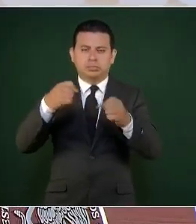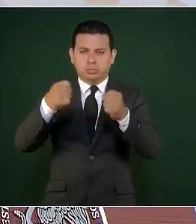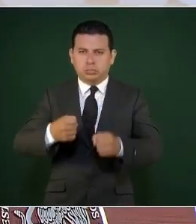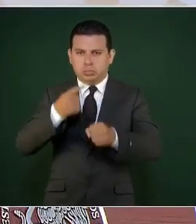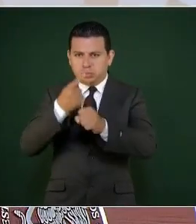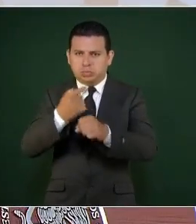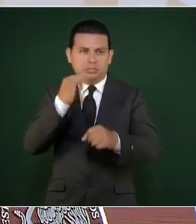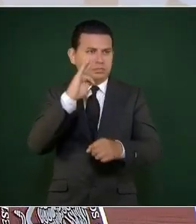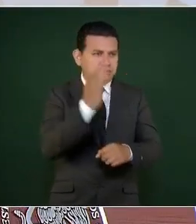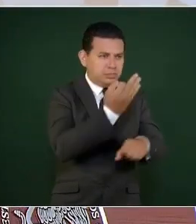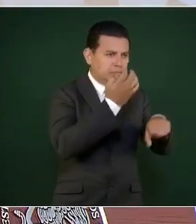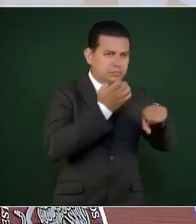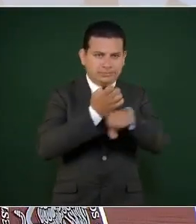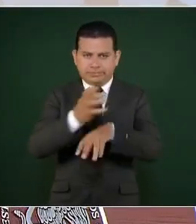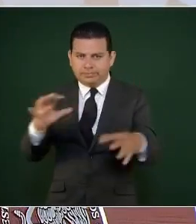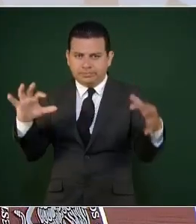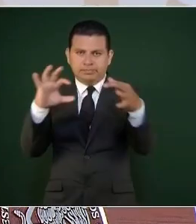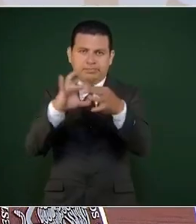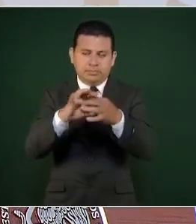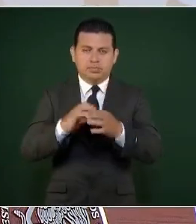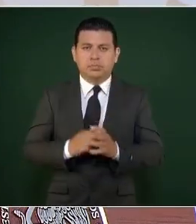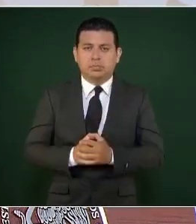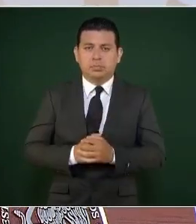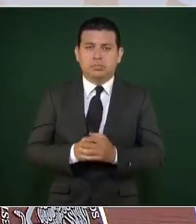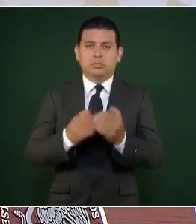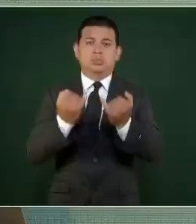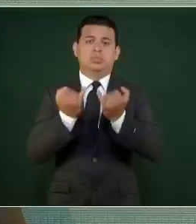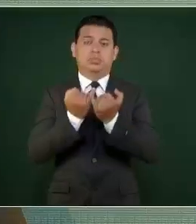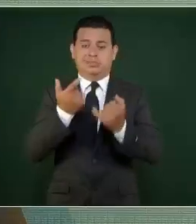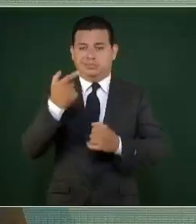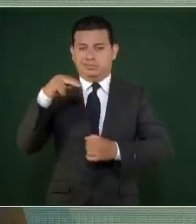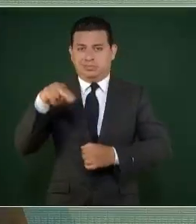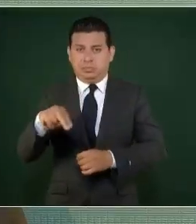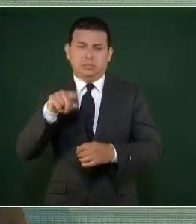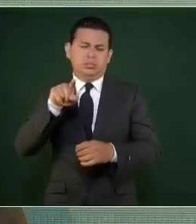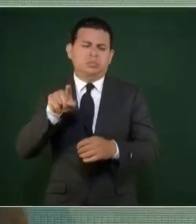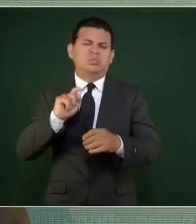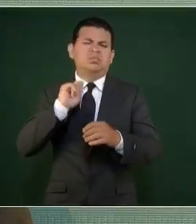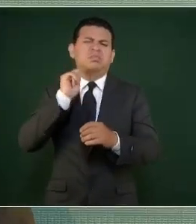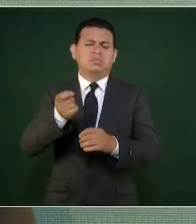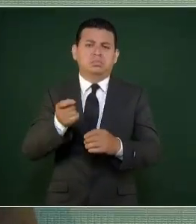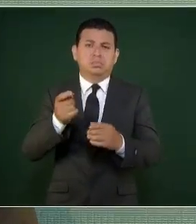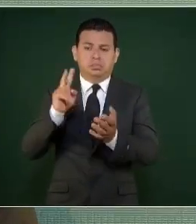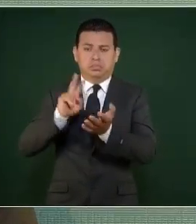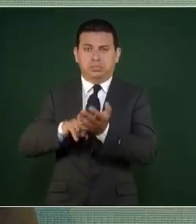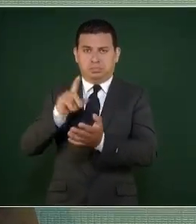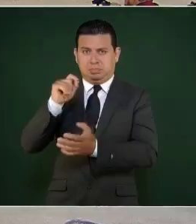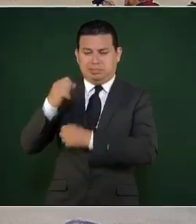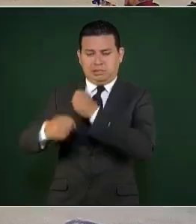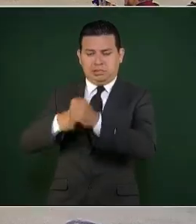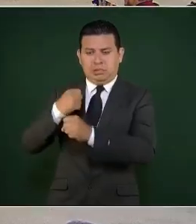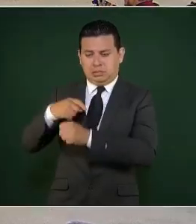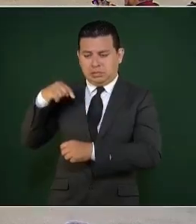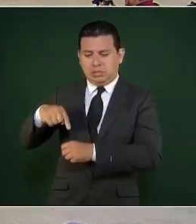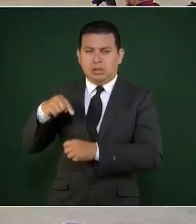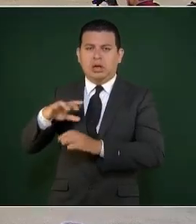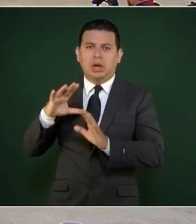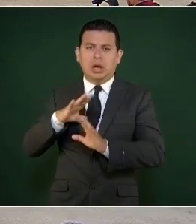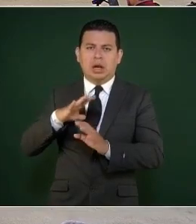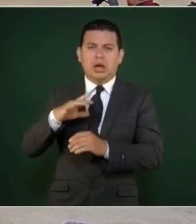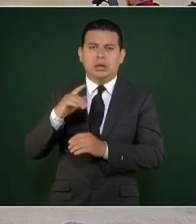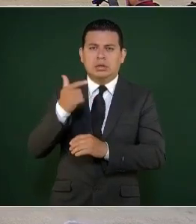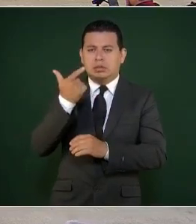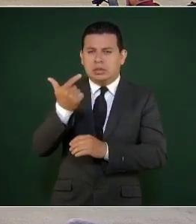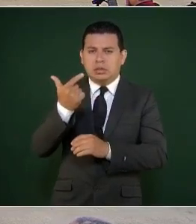y federales. La construcción de compañías de la Guardia Nacional, en el 2020 se construyeron